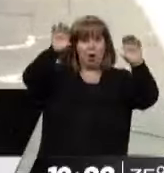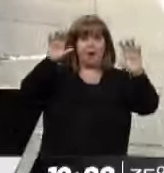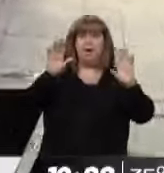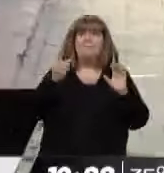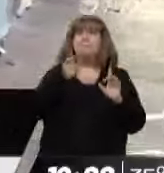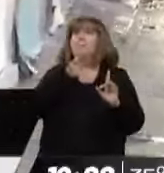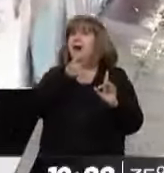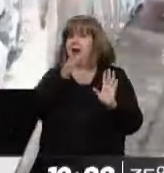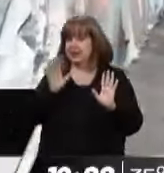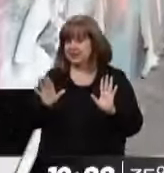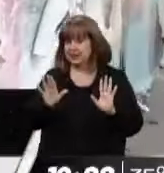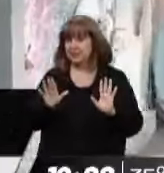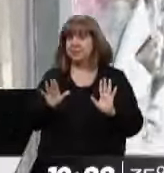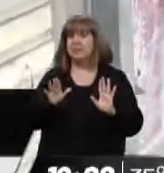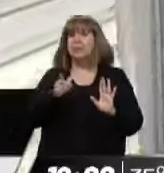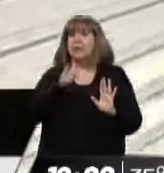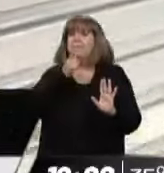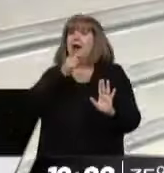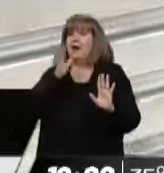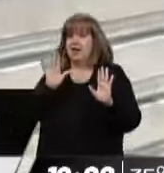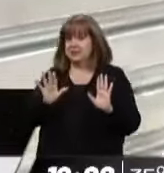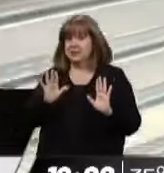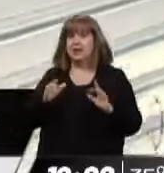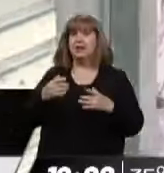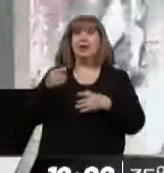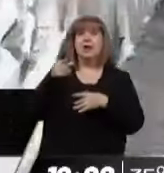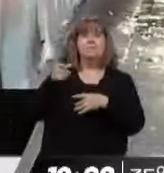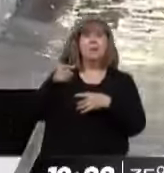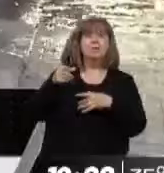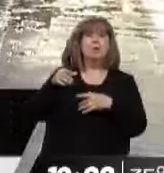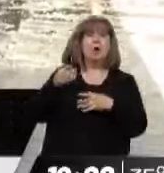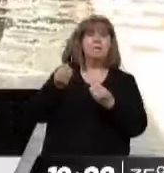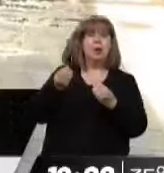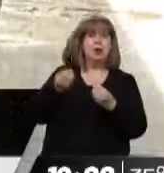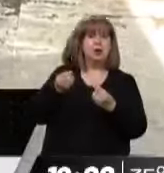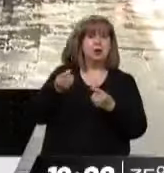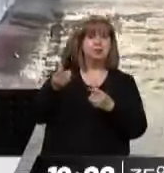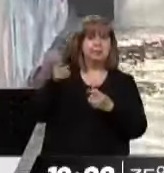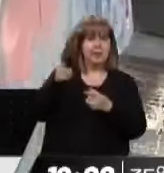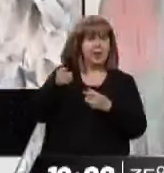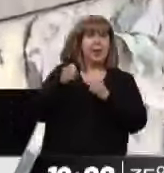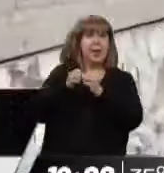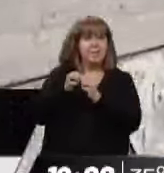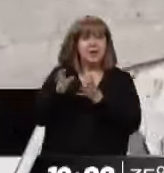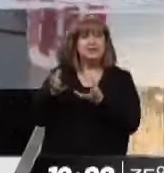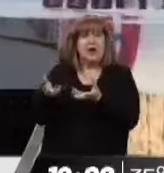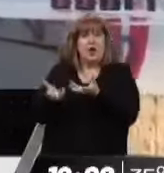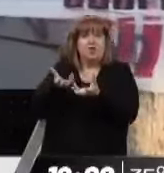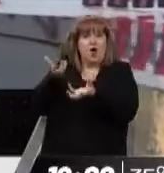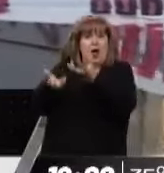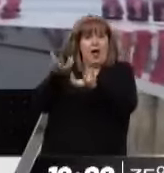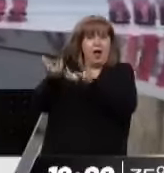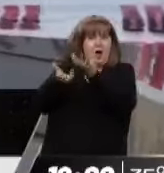Esto lo infiere el perito a partir del lugar que ellos observaron, donde se observa